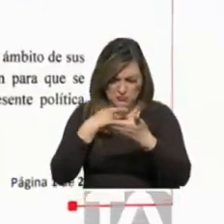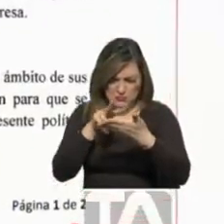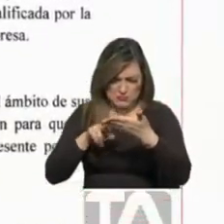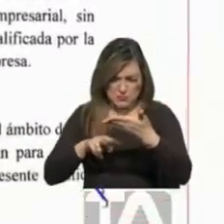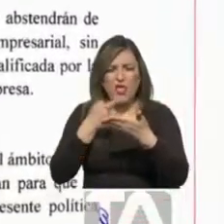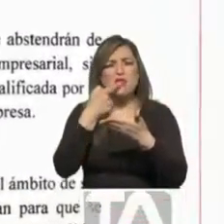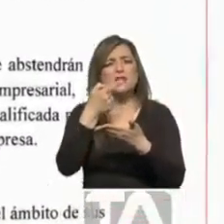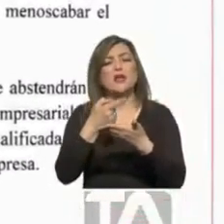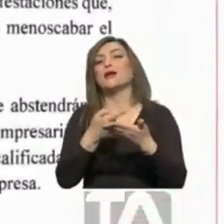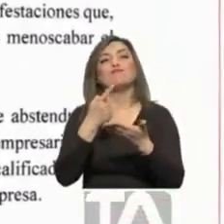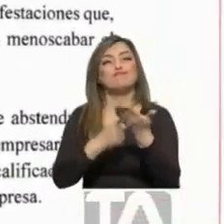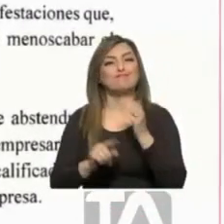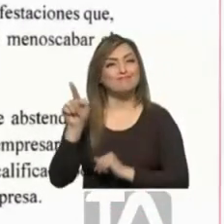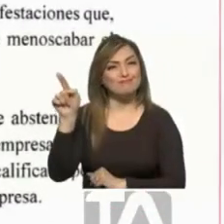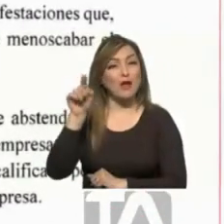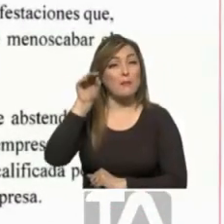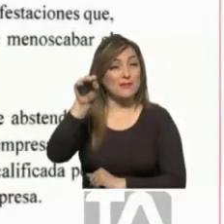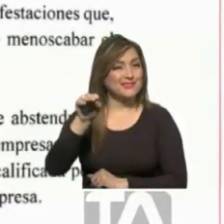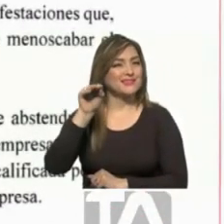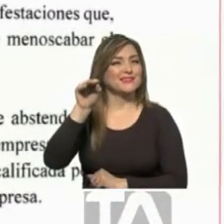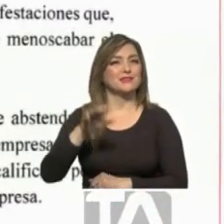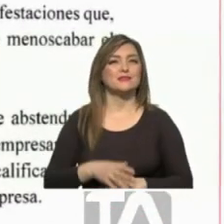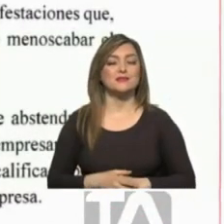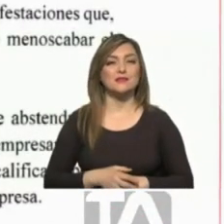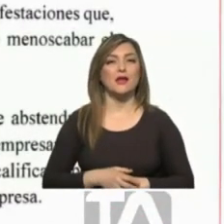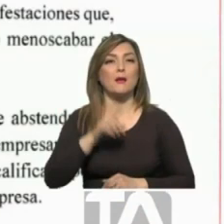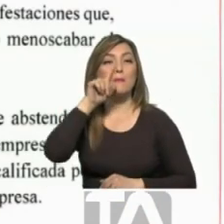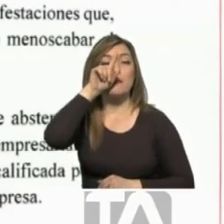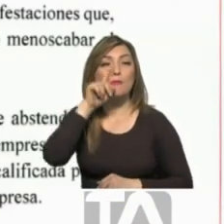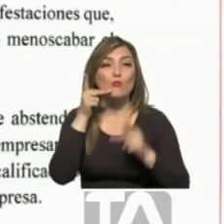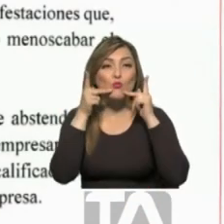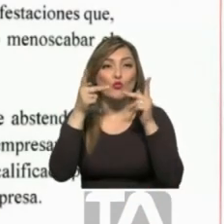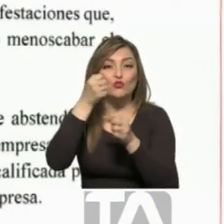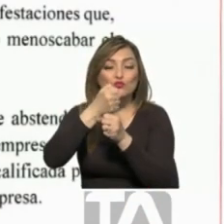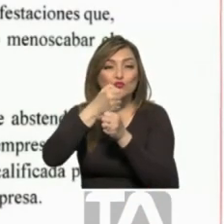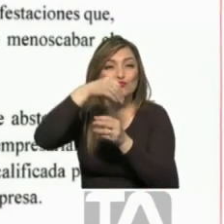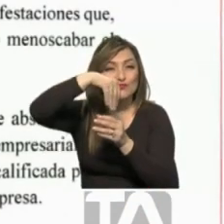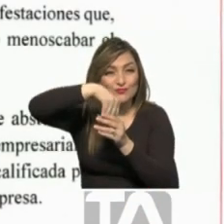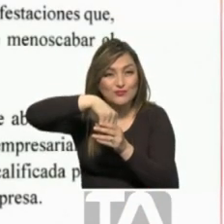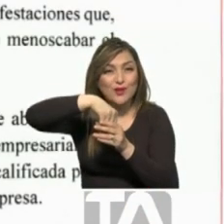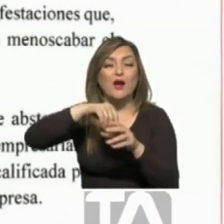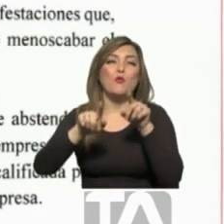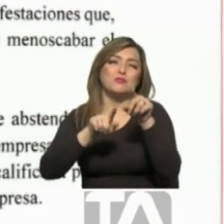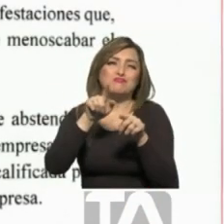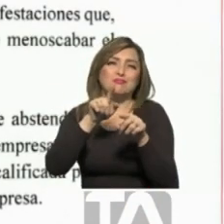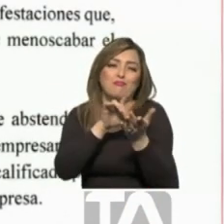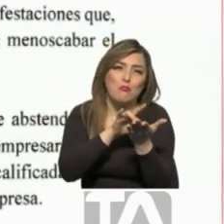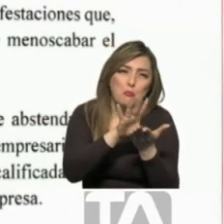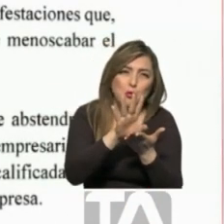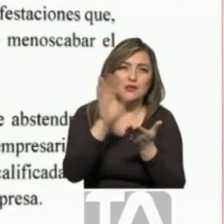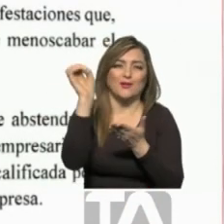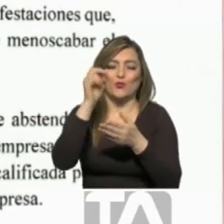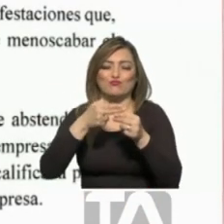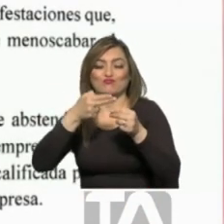documento textualmente menciona y advierte: los servidores y trabajadores que laboran en la MIGIRS y quienes por cualquier motivo dejen de prestar